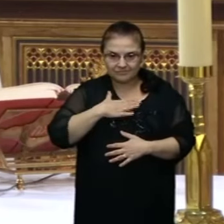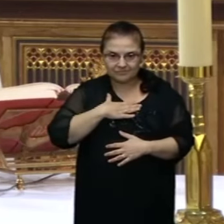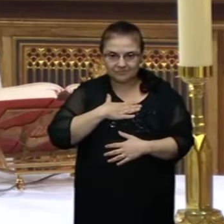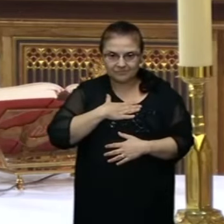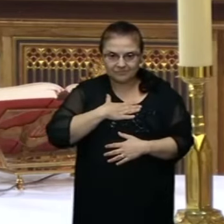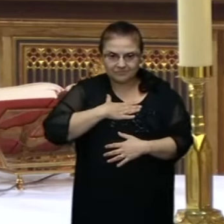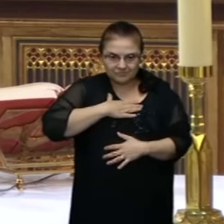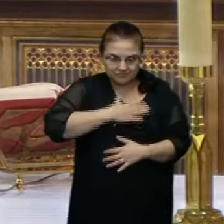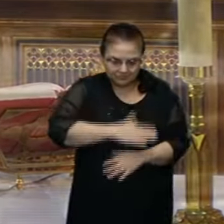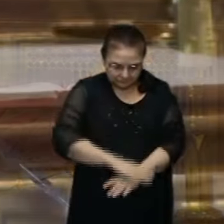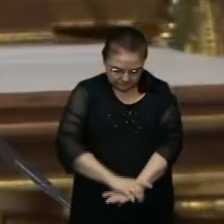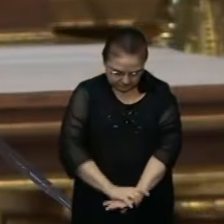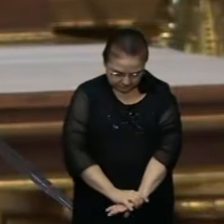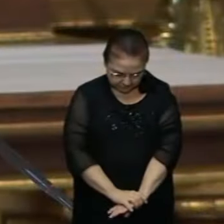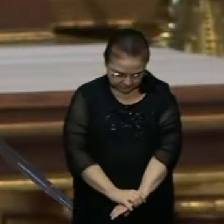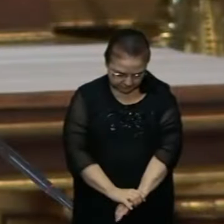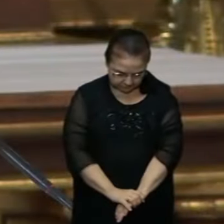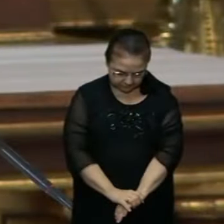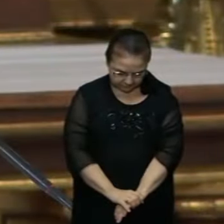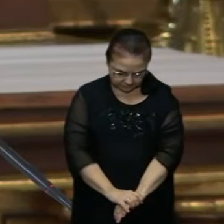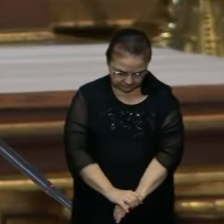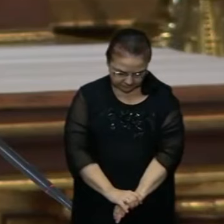mía.